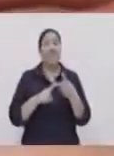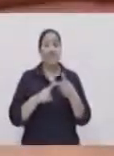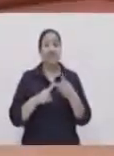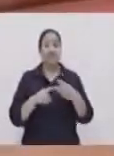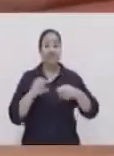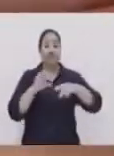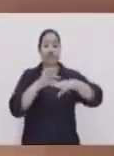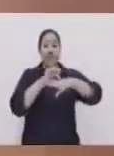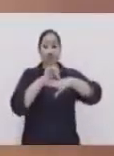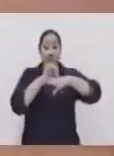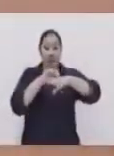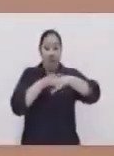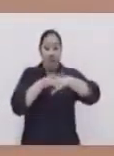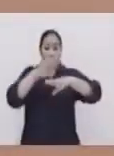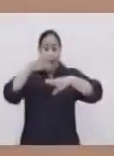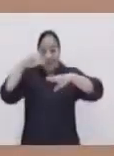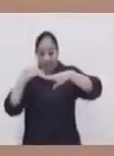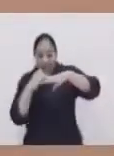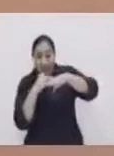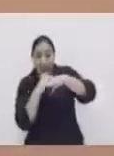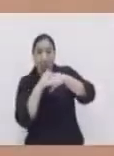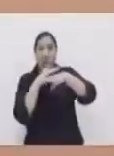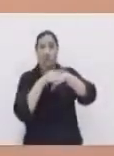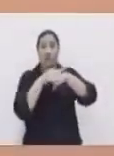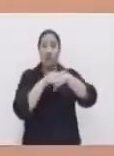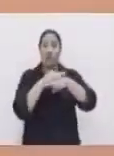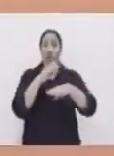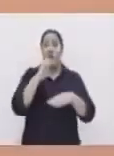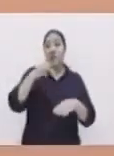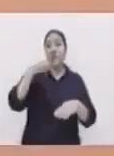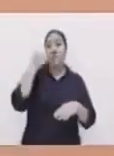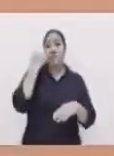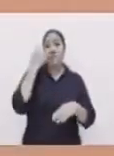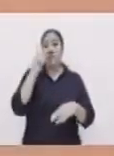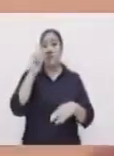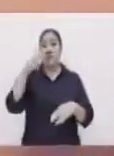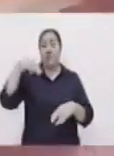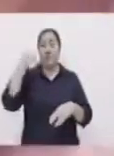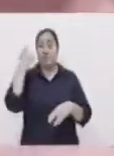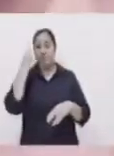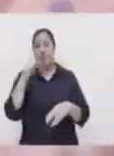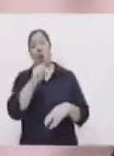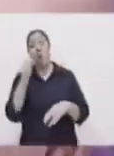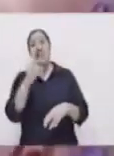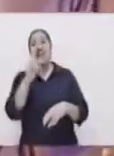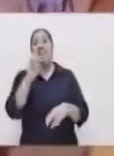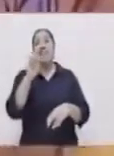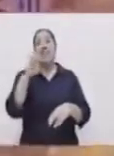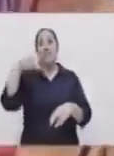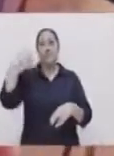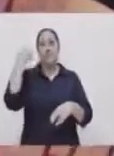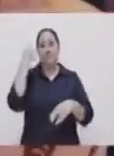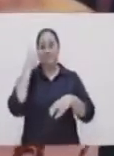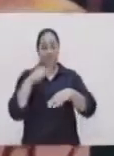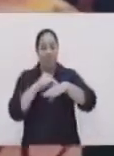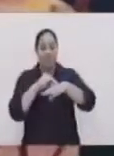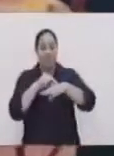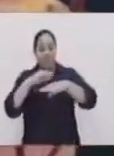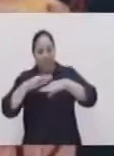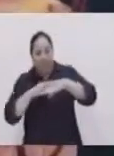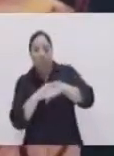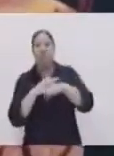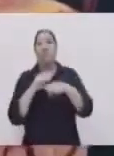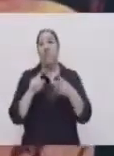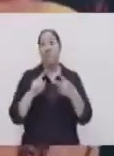la primera y segunda capa de la piel, llamadas epidermis y dermis. Son muy dolorosas, pueden producir